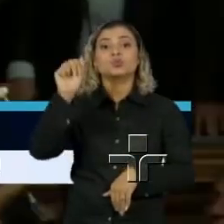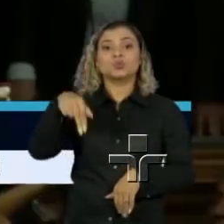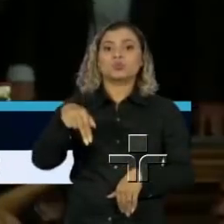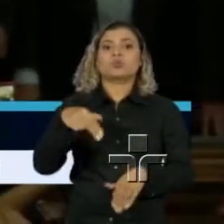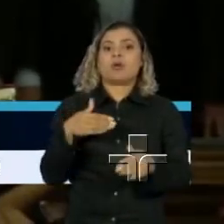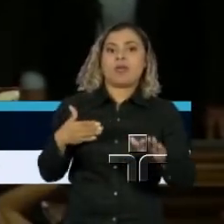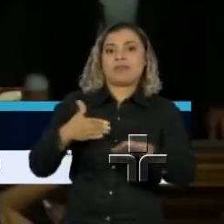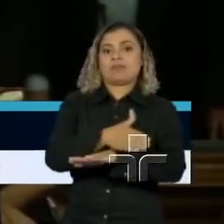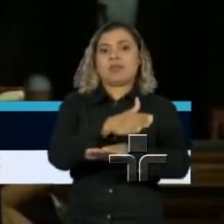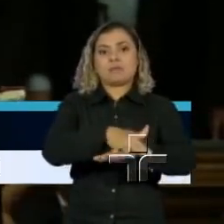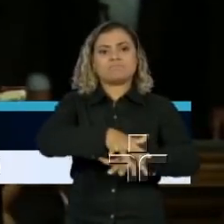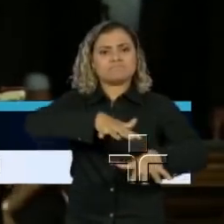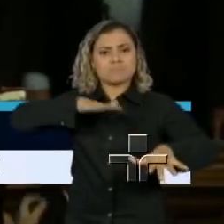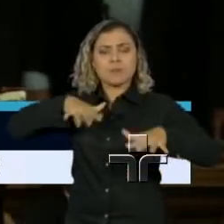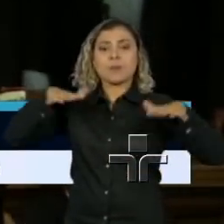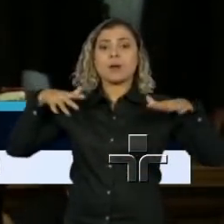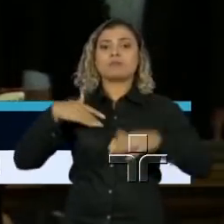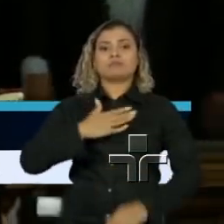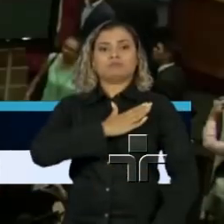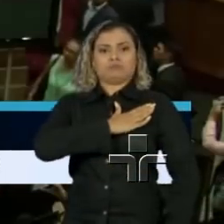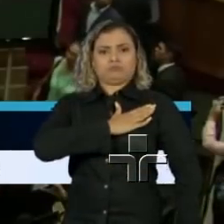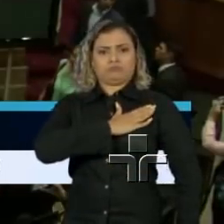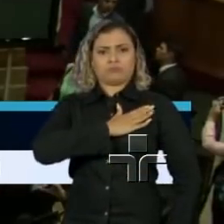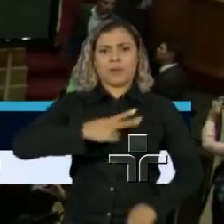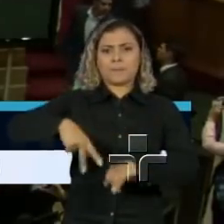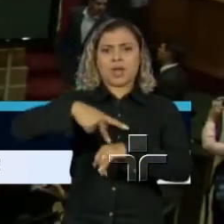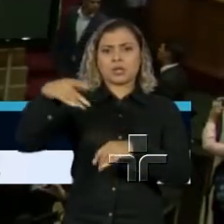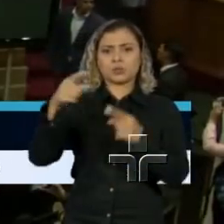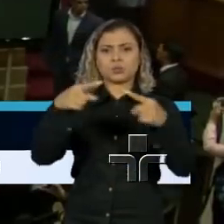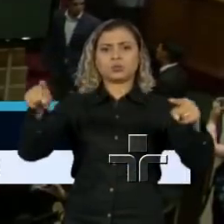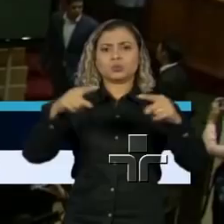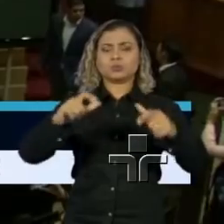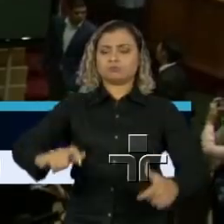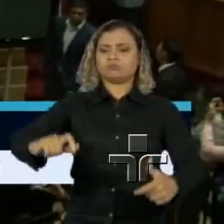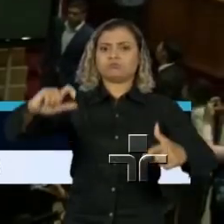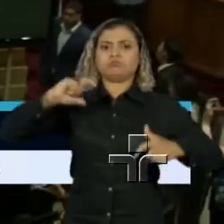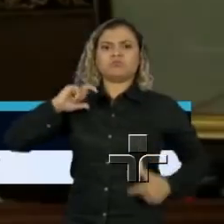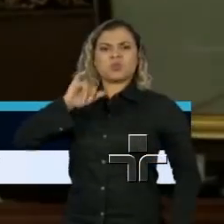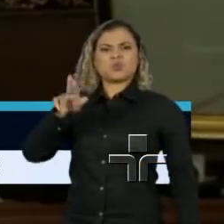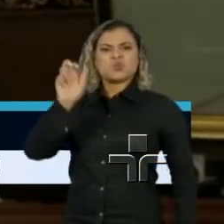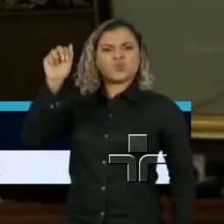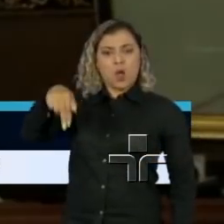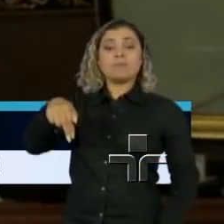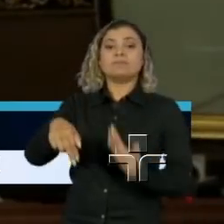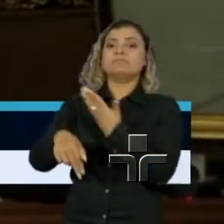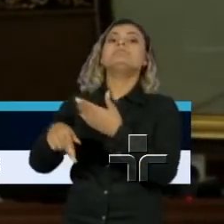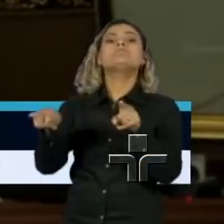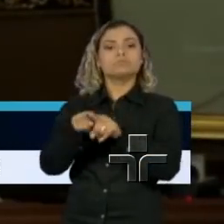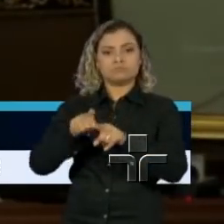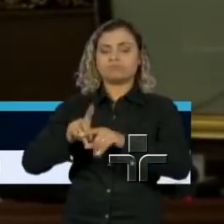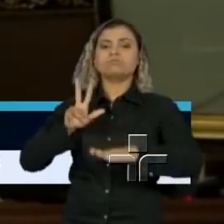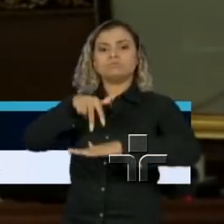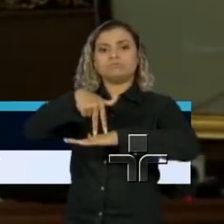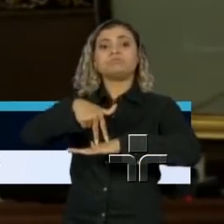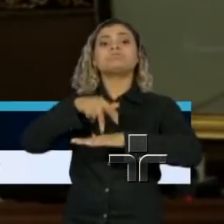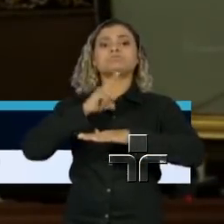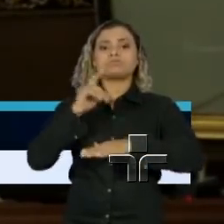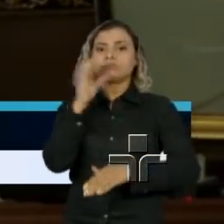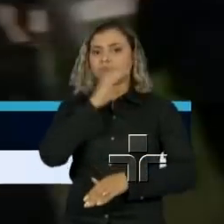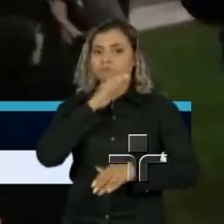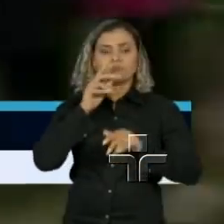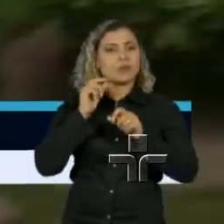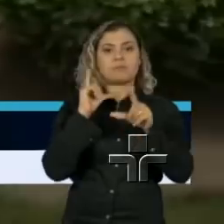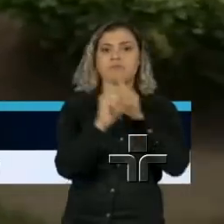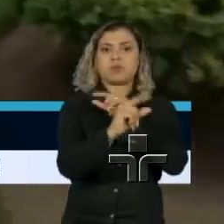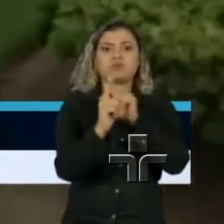plenário. Depois de cantar o hino nacional venezuelano e ser empossado o presidente interino, Guaidó e aliados saíram às pressas do